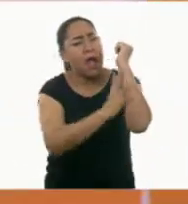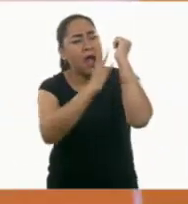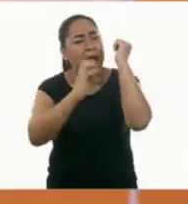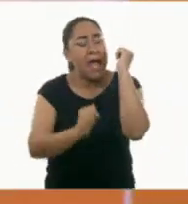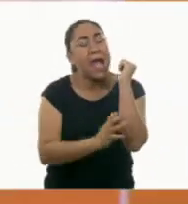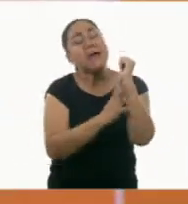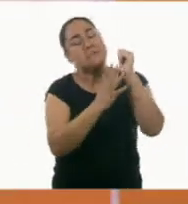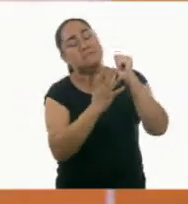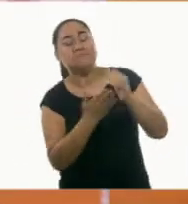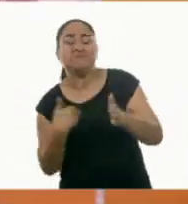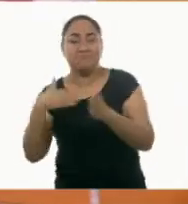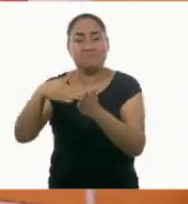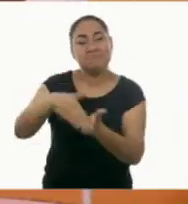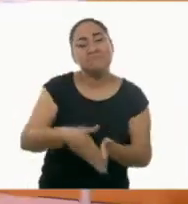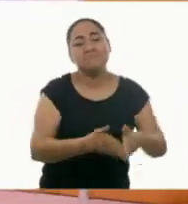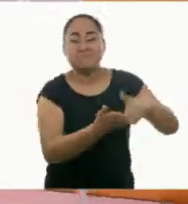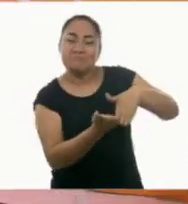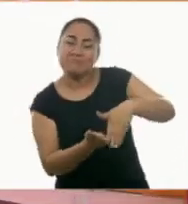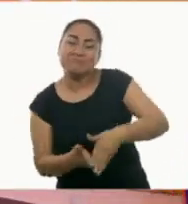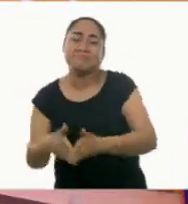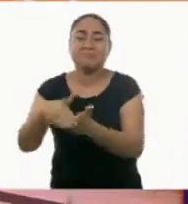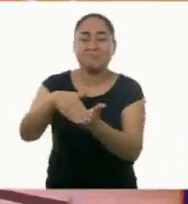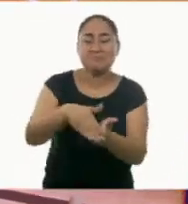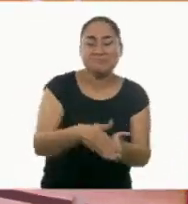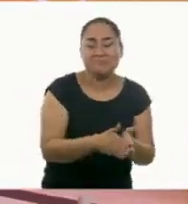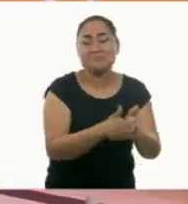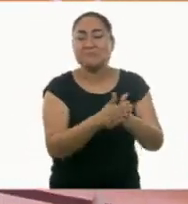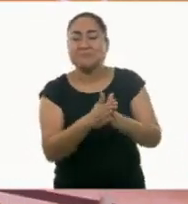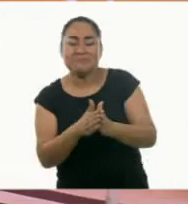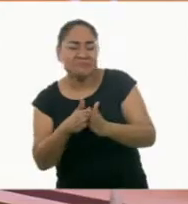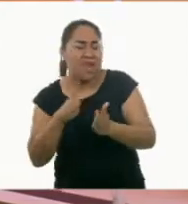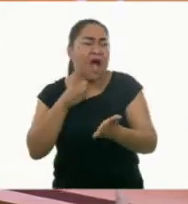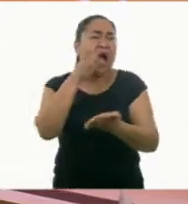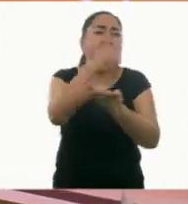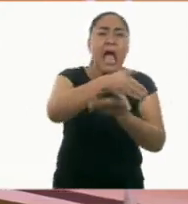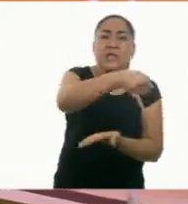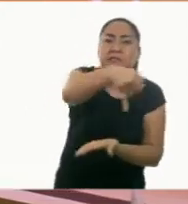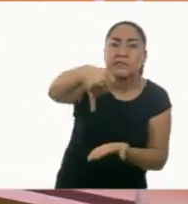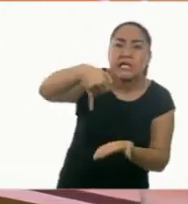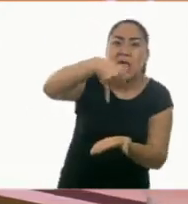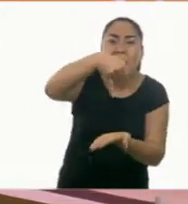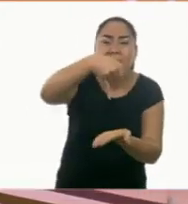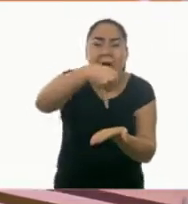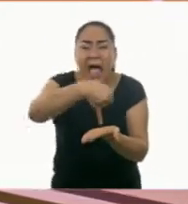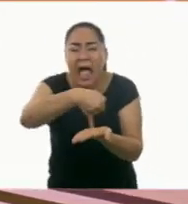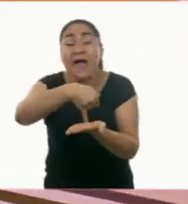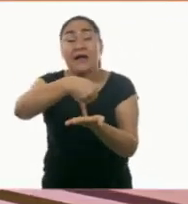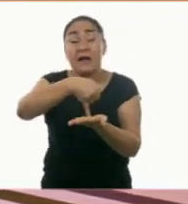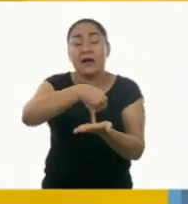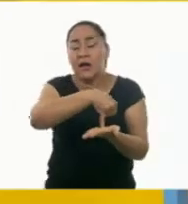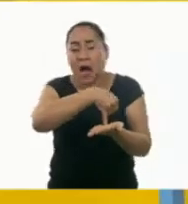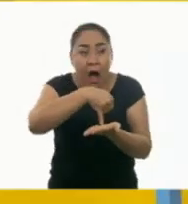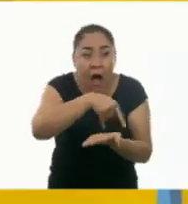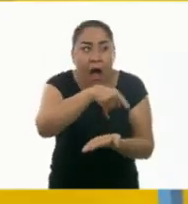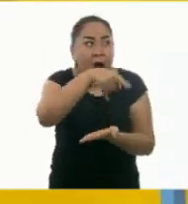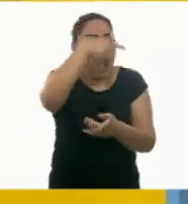fui navegando bodón, bodón, y a una isla llegué bodón, bodón, y en la isla